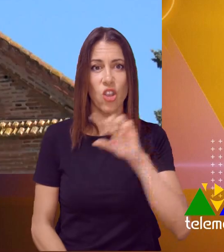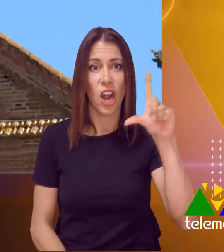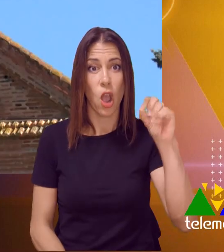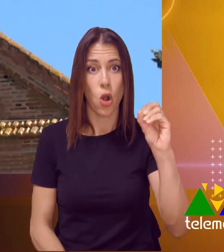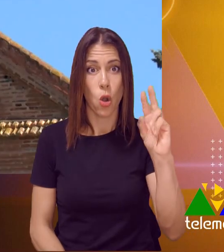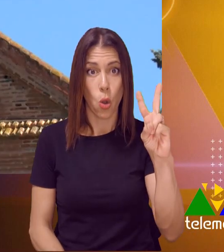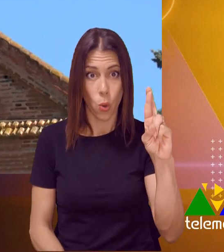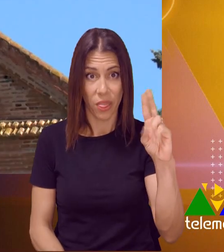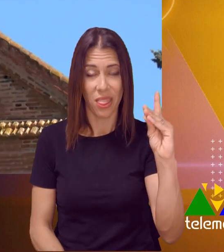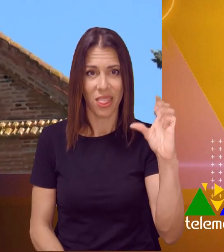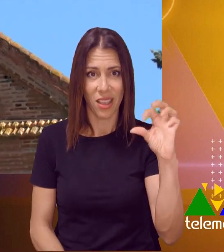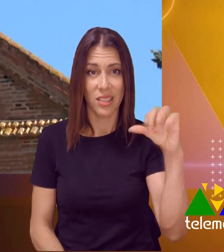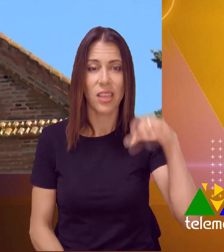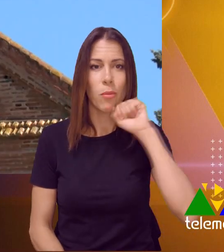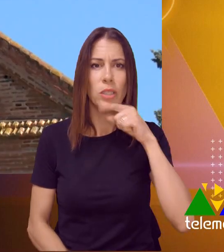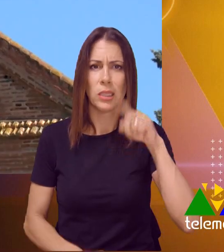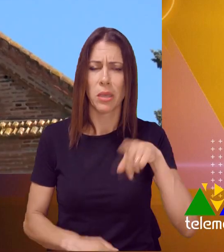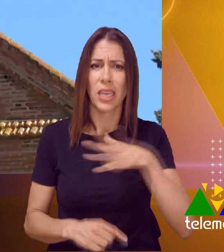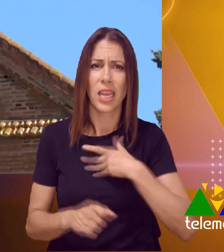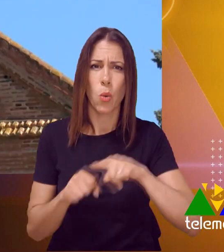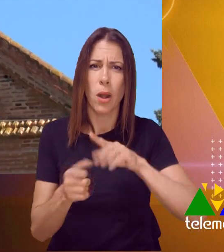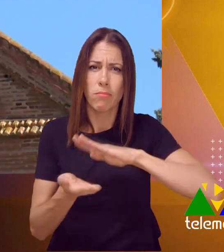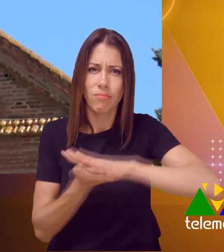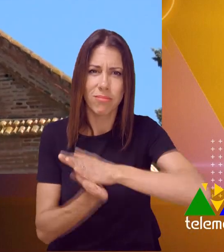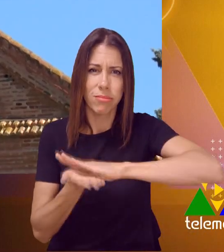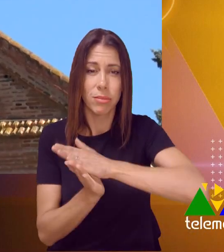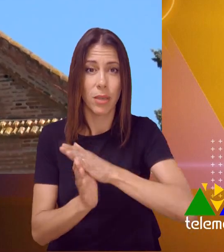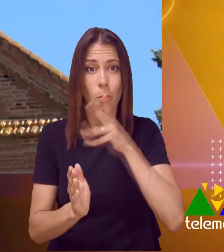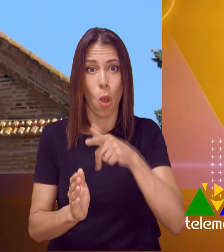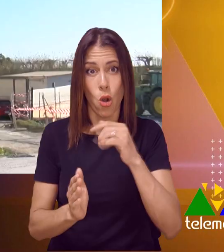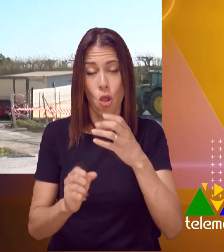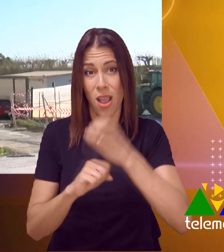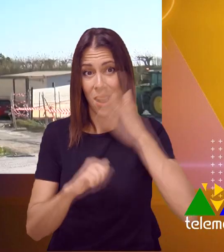en Motril, también para moler sus propias cañas y sus socios, ¿no?